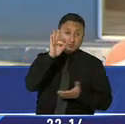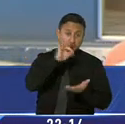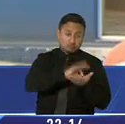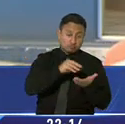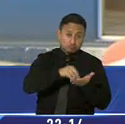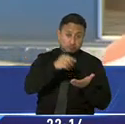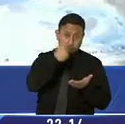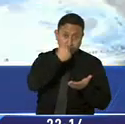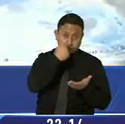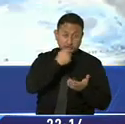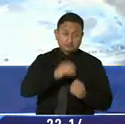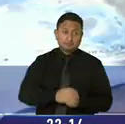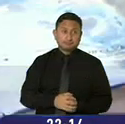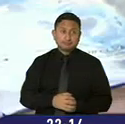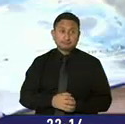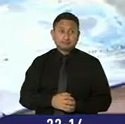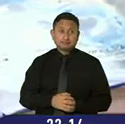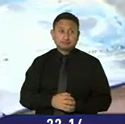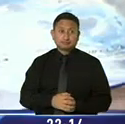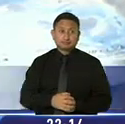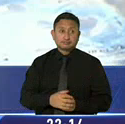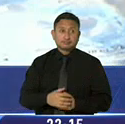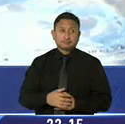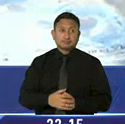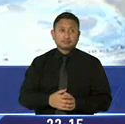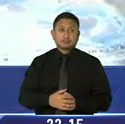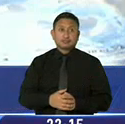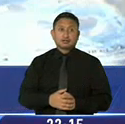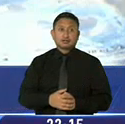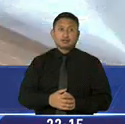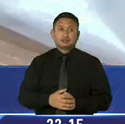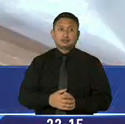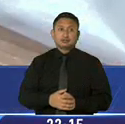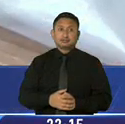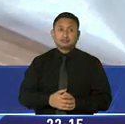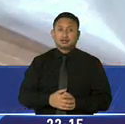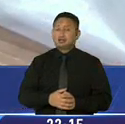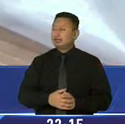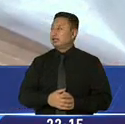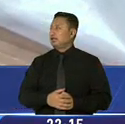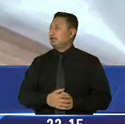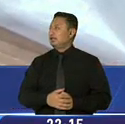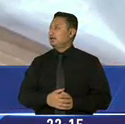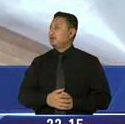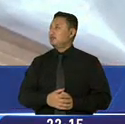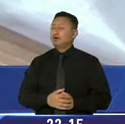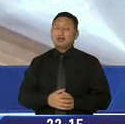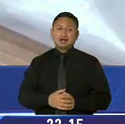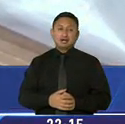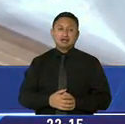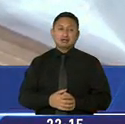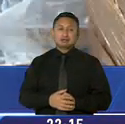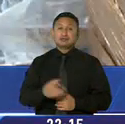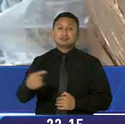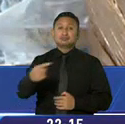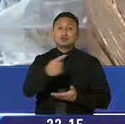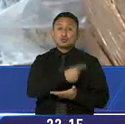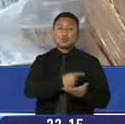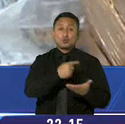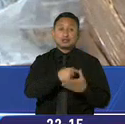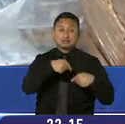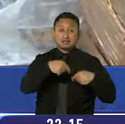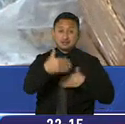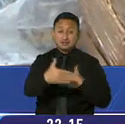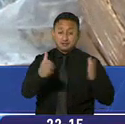fiscalización. Sin embargo, este no fue el único caso de droga que se neutralizó en la provincia del Guayas, pues varios paquetes con